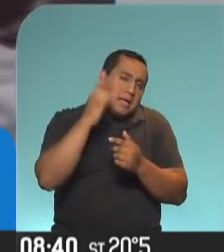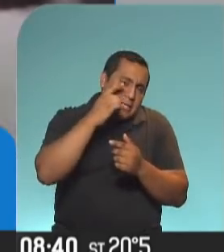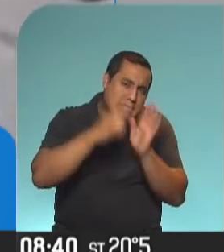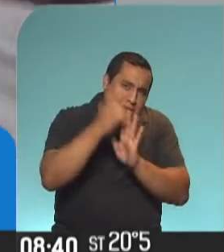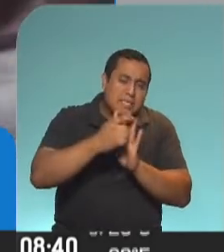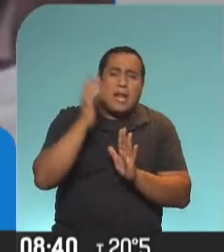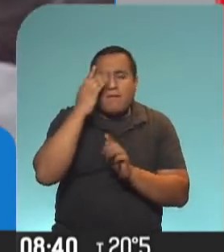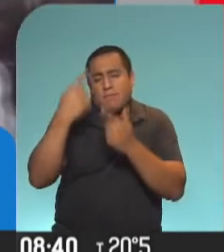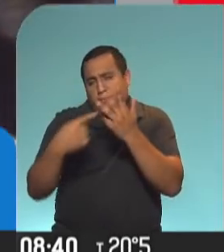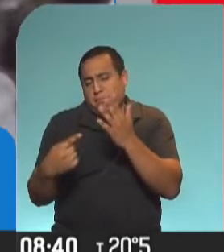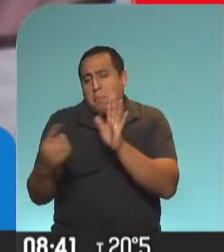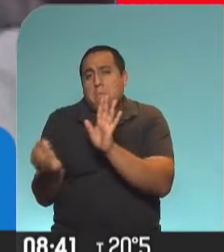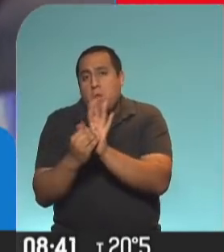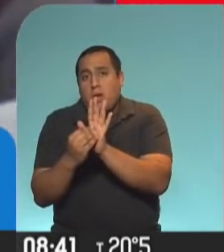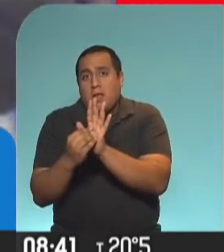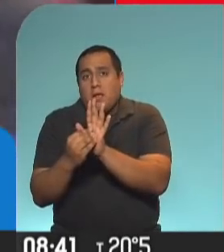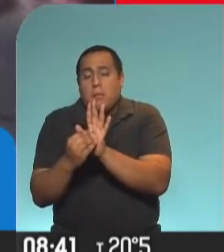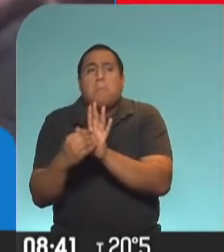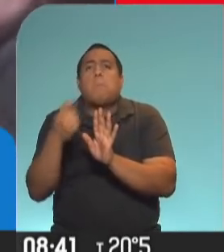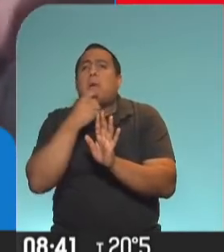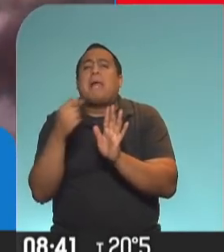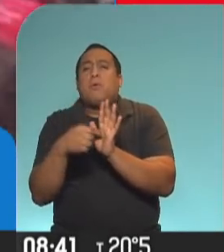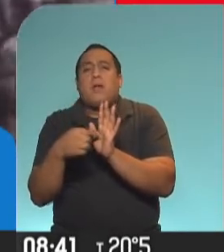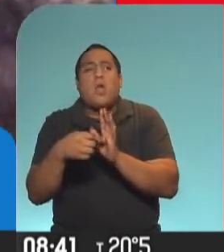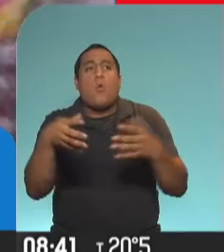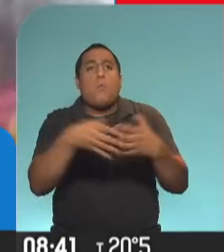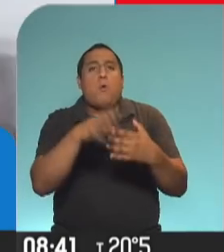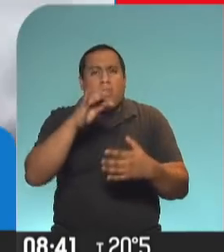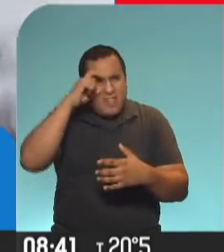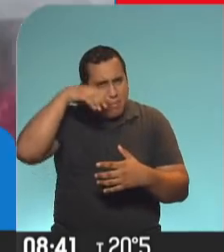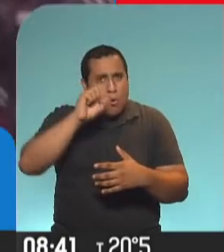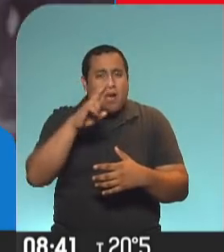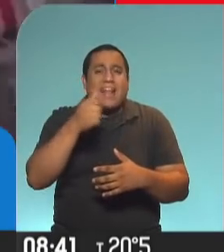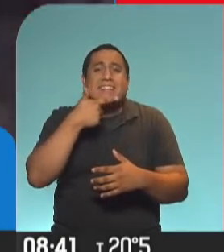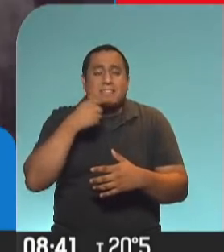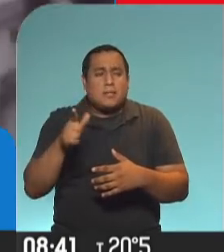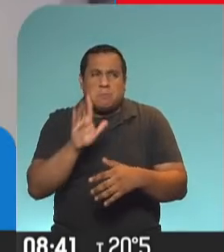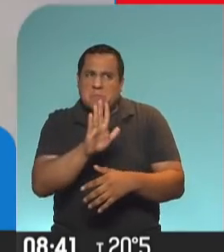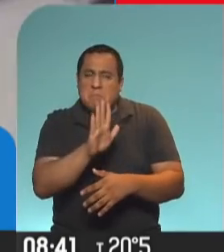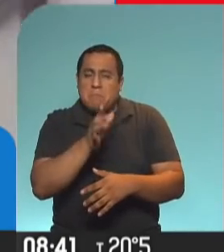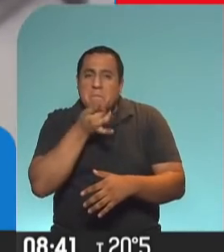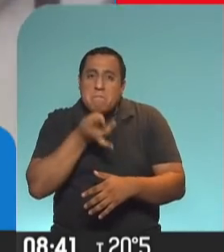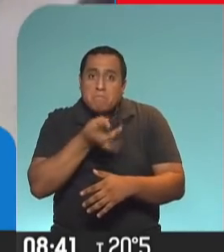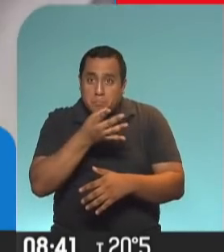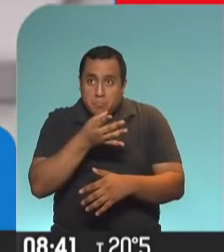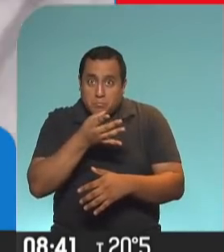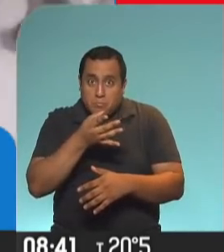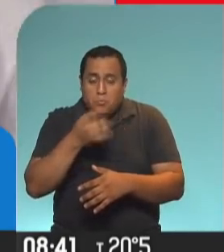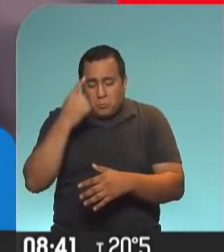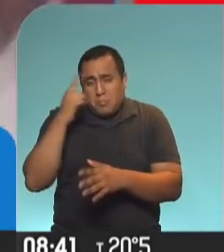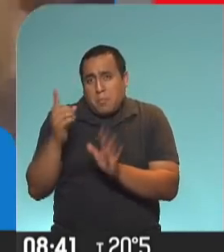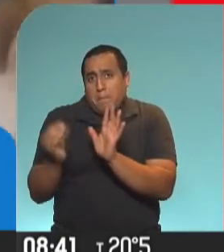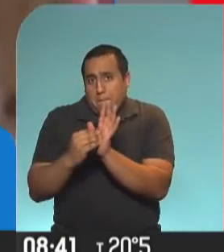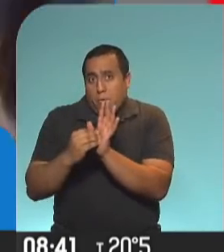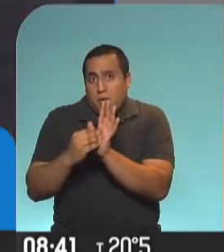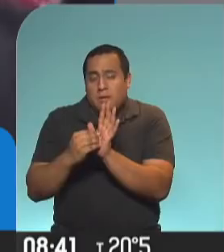estaba amenazando la convivencia democrática al incentivar la toma del Capitolio, y a mi juicio eso estaba ocurriendo, lo